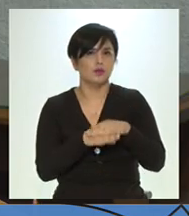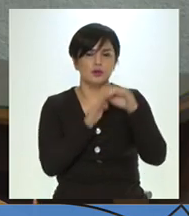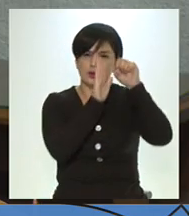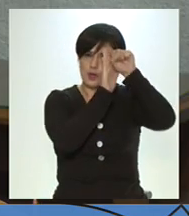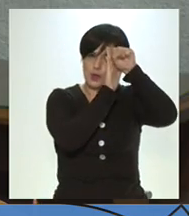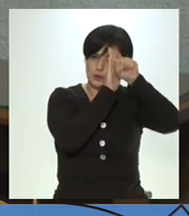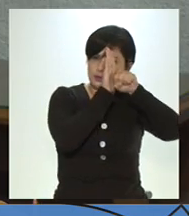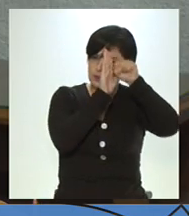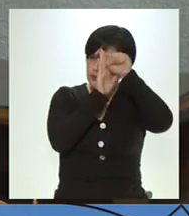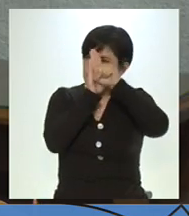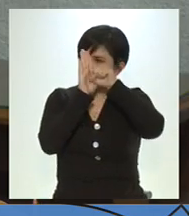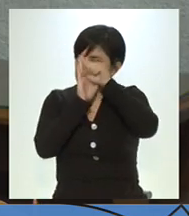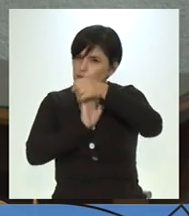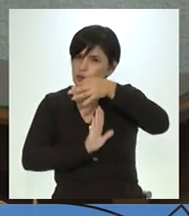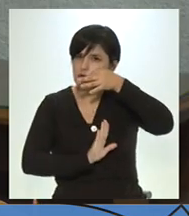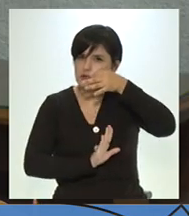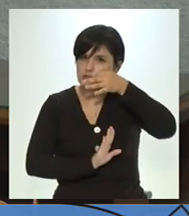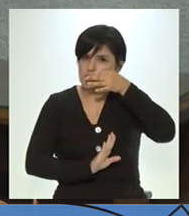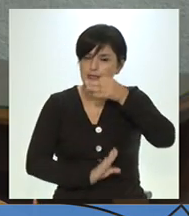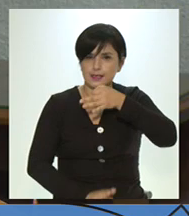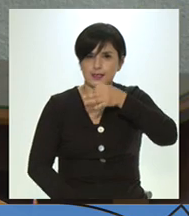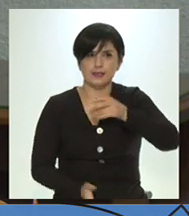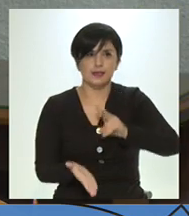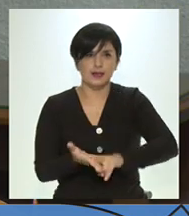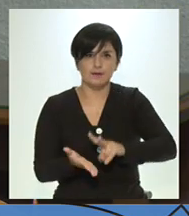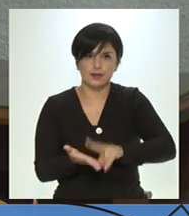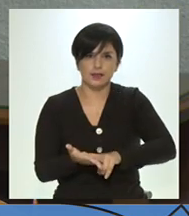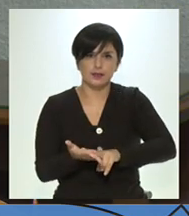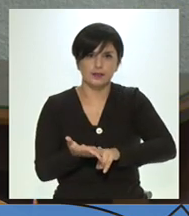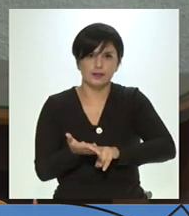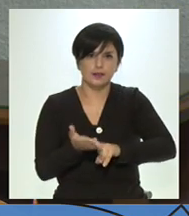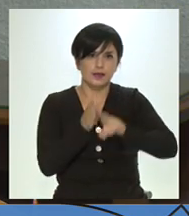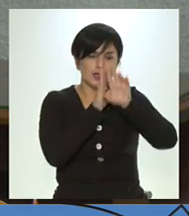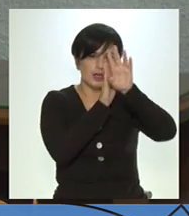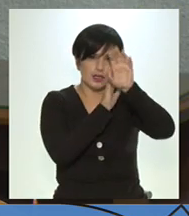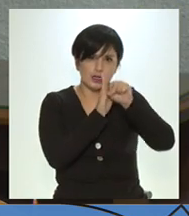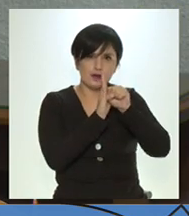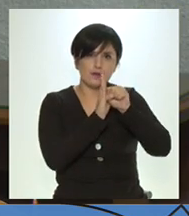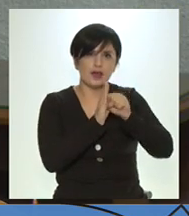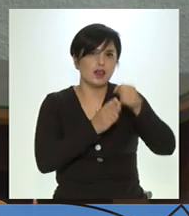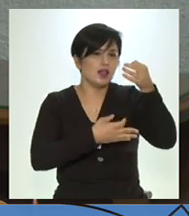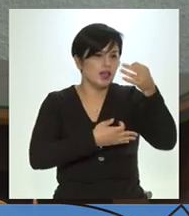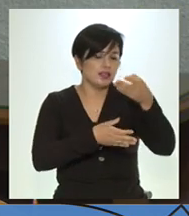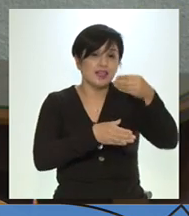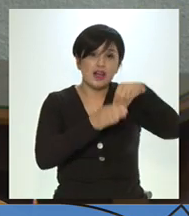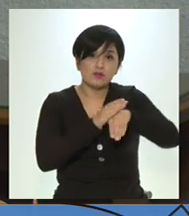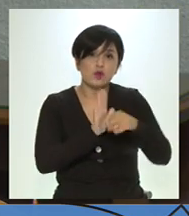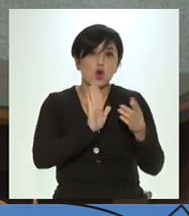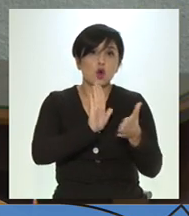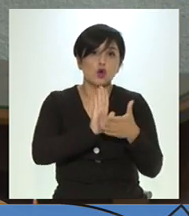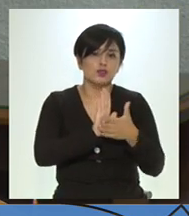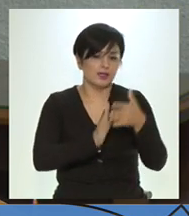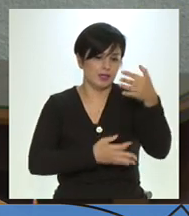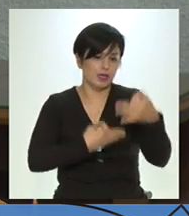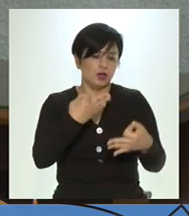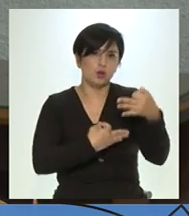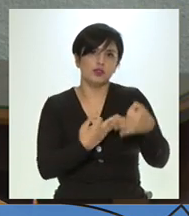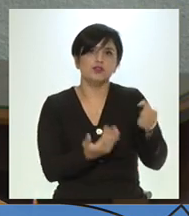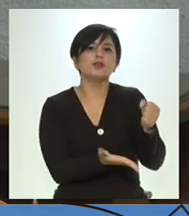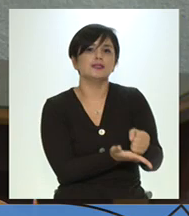honestos fidedignos y registradas en miles de causas judiciales aún en curso